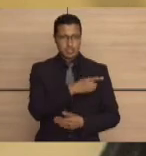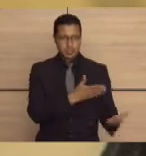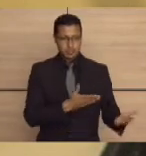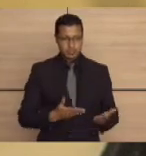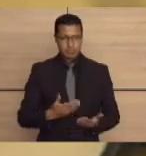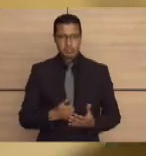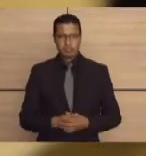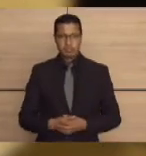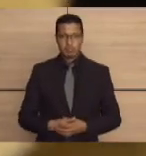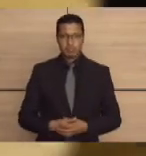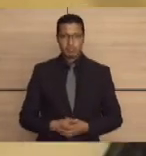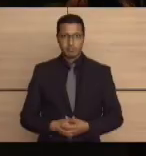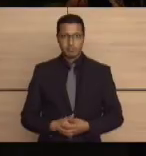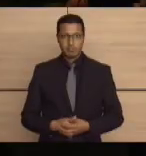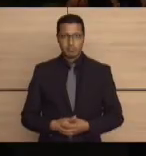espacio.